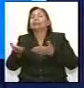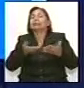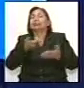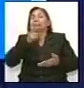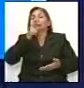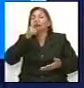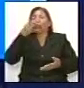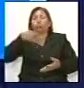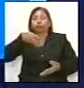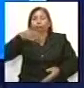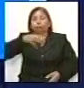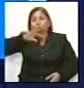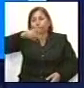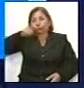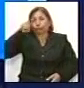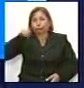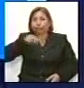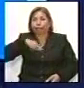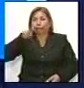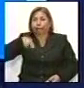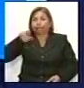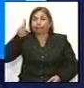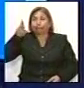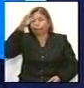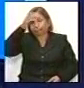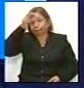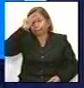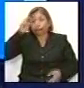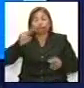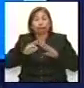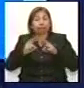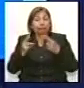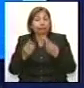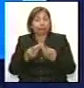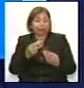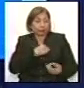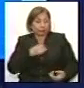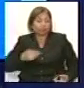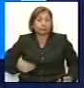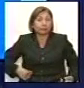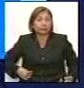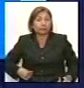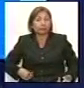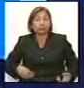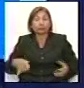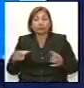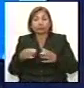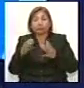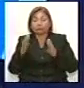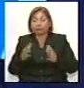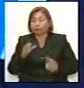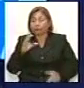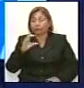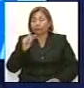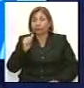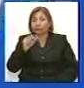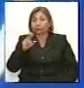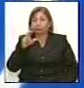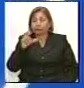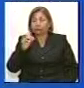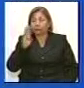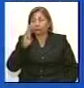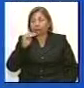y saneamiento en esa región. A la reunión asistió el ministro del sector y congresista Carlos Bruce.